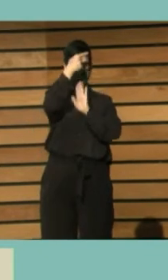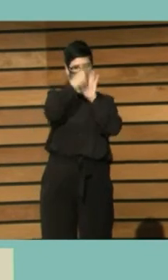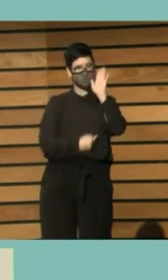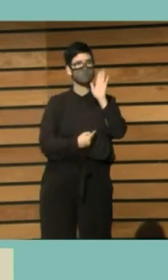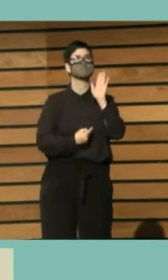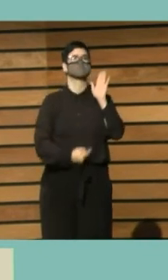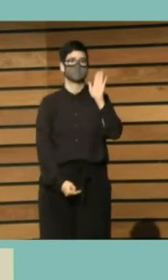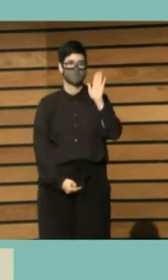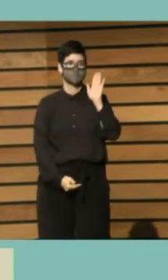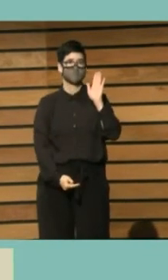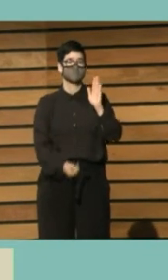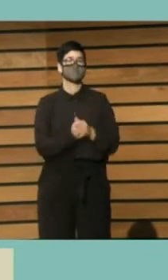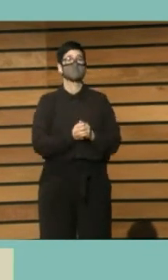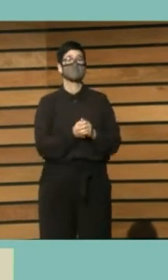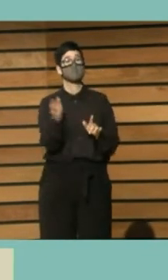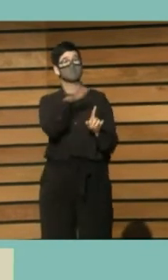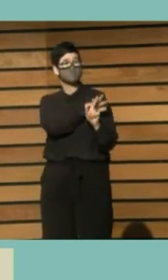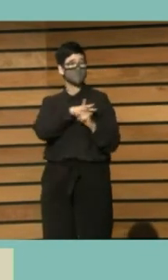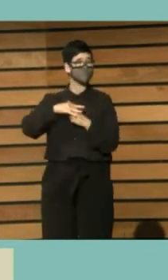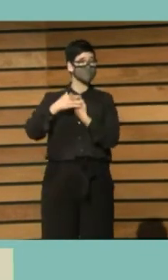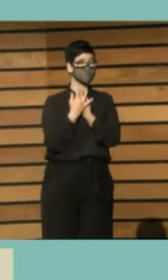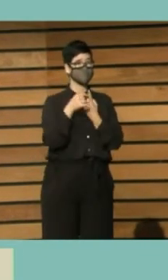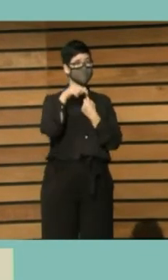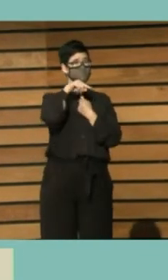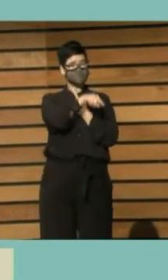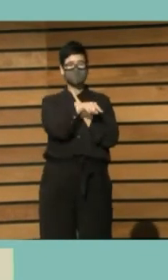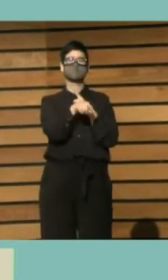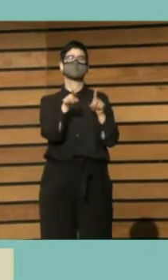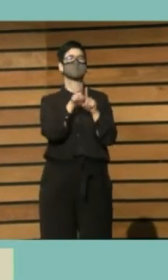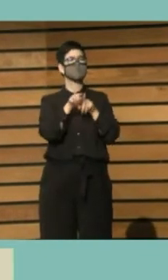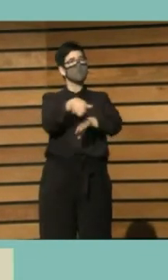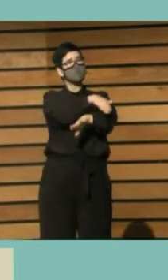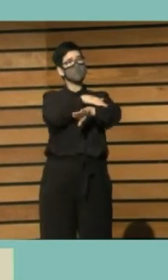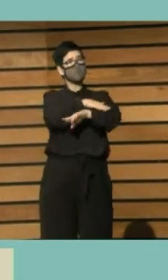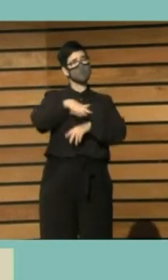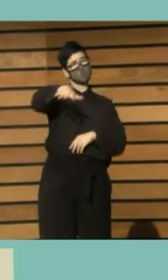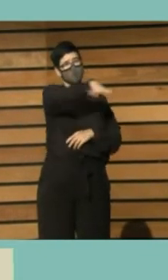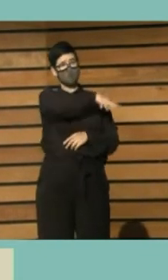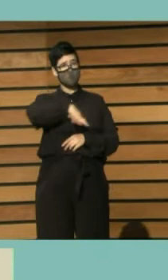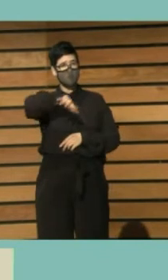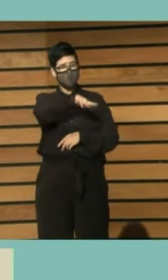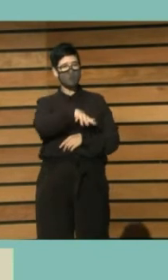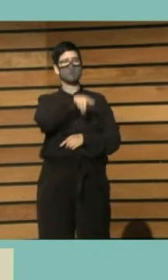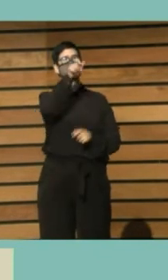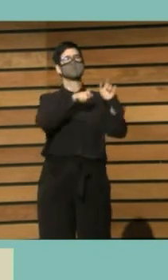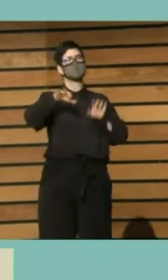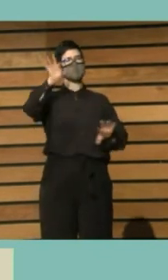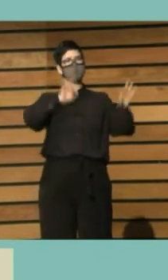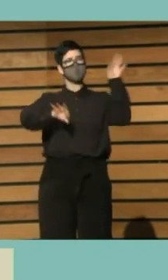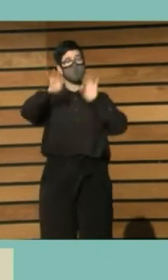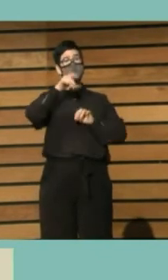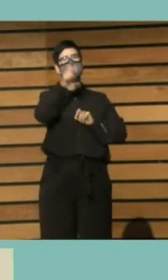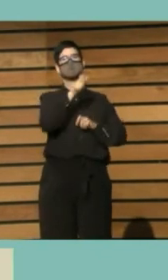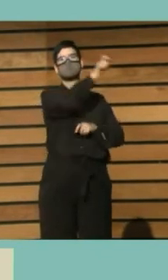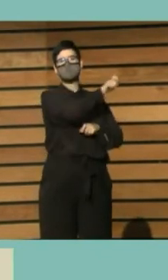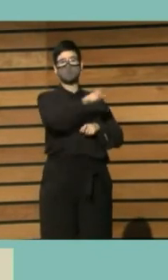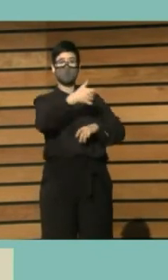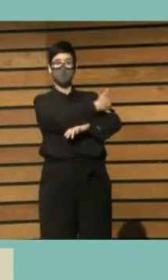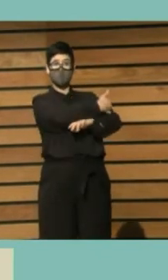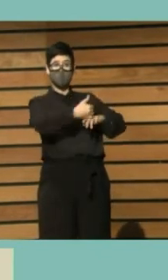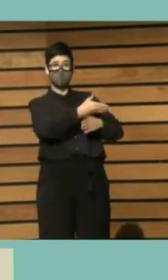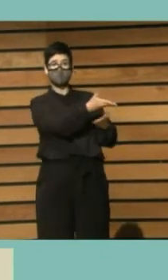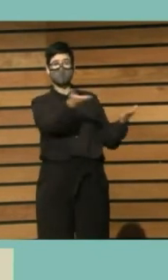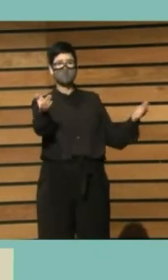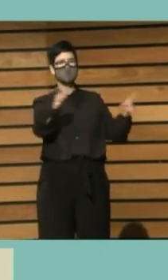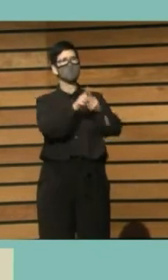contexto, debemos aplicarnos en que los gobiernos locales, los tomadores de decisiones y la ciudadanía vean la biblioteca como defensora